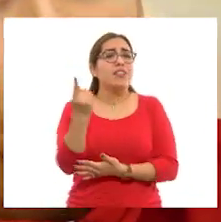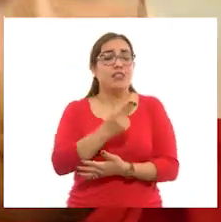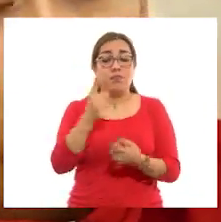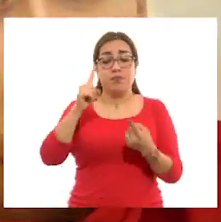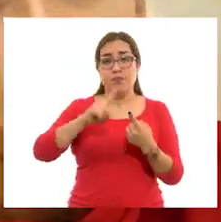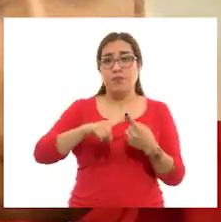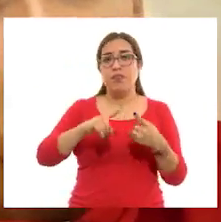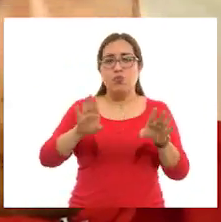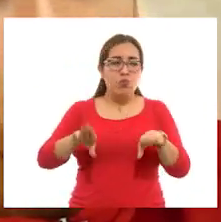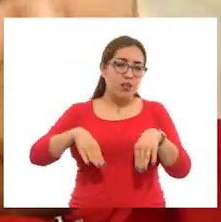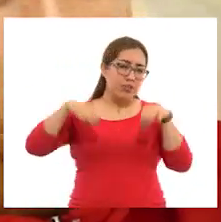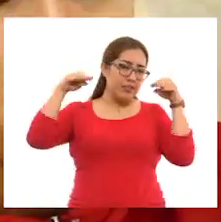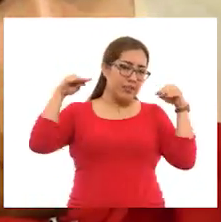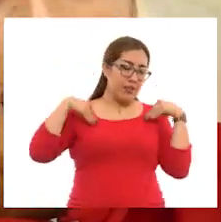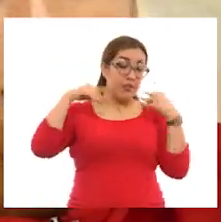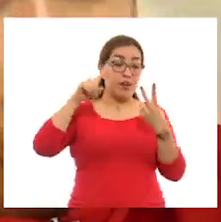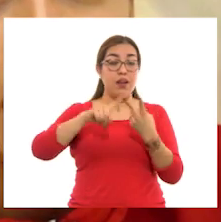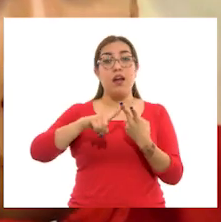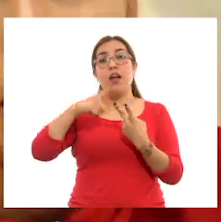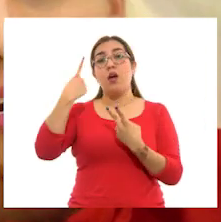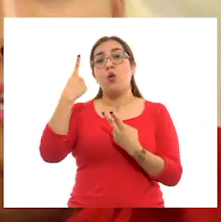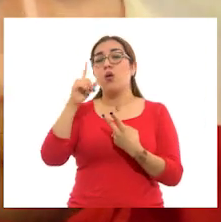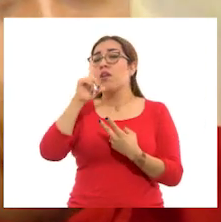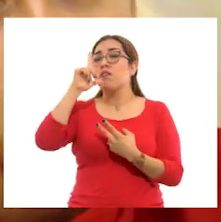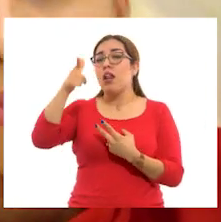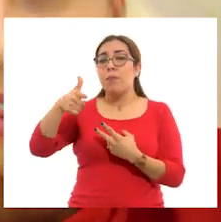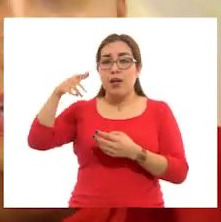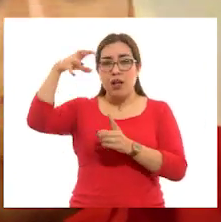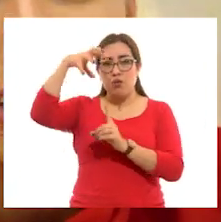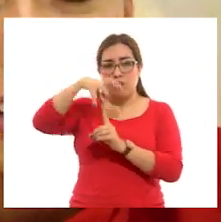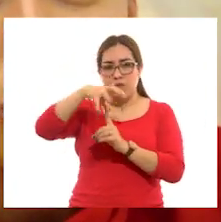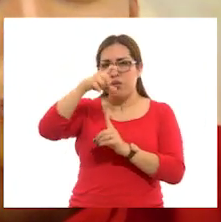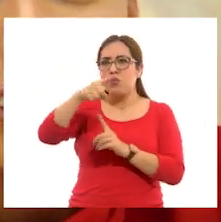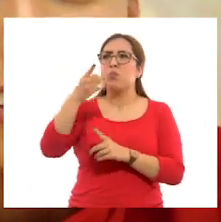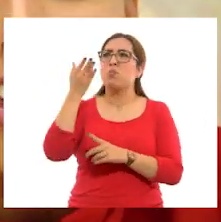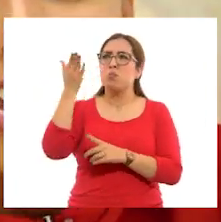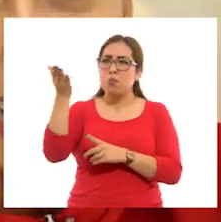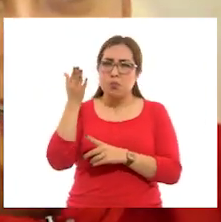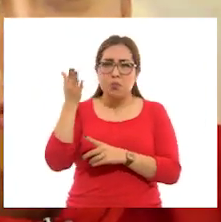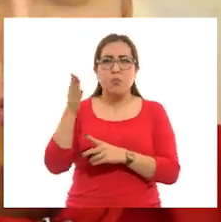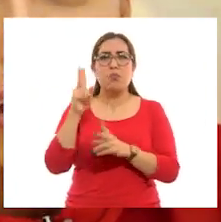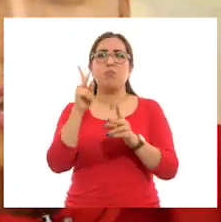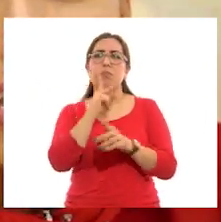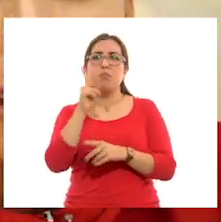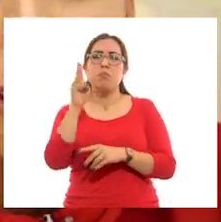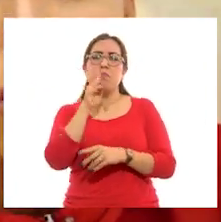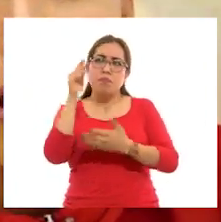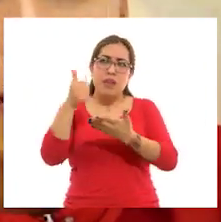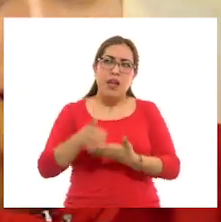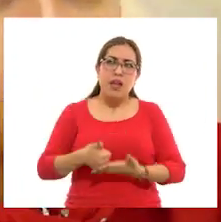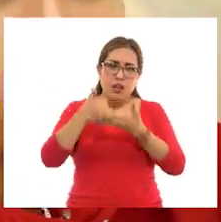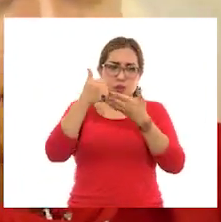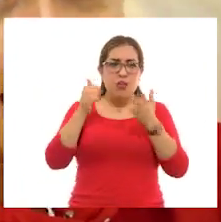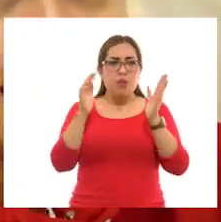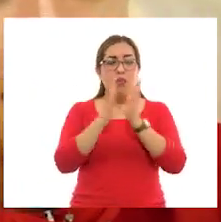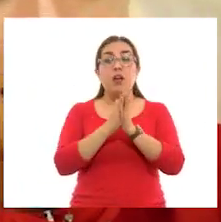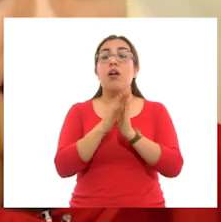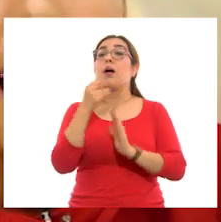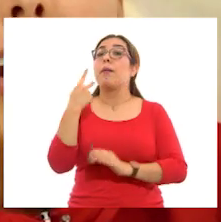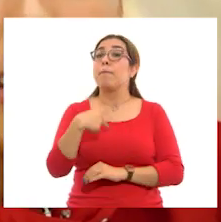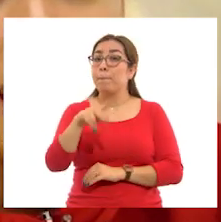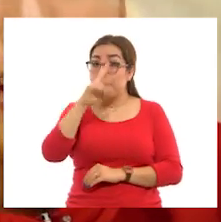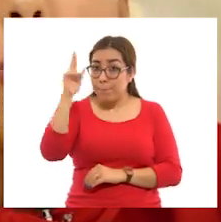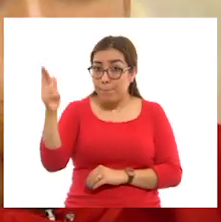sábana y una lámpara. Pídele a mamá, a papá, hermanito, prima, tío, a quien gustes que te ayude. Y solamente recuerda,